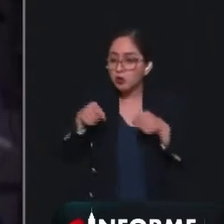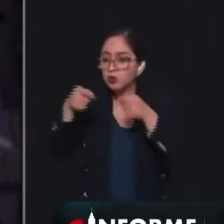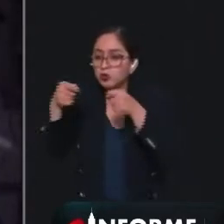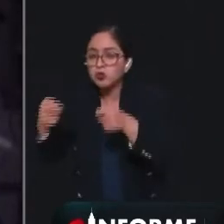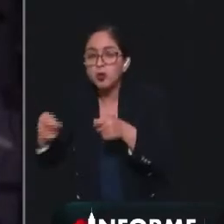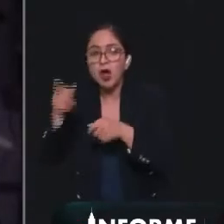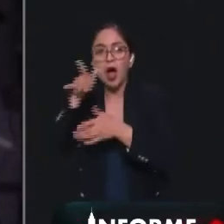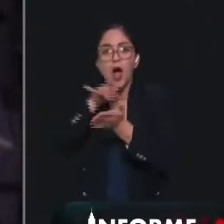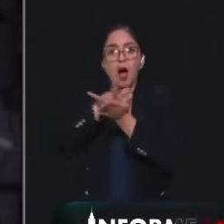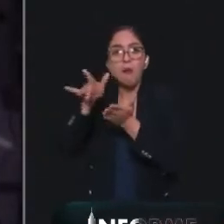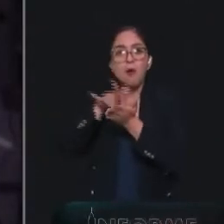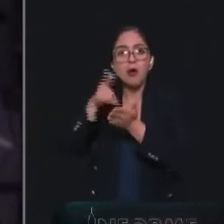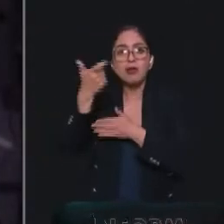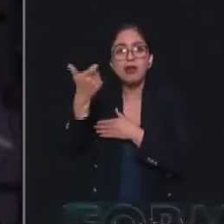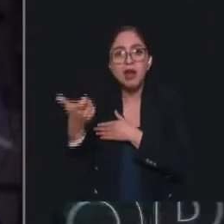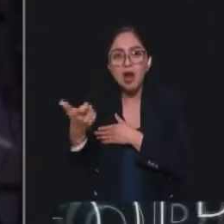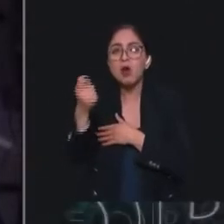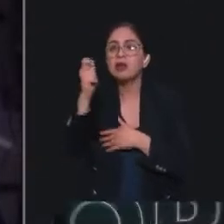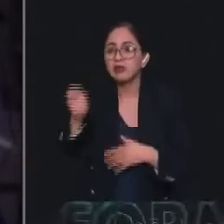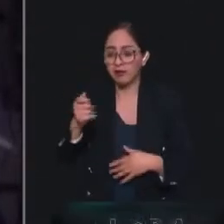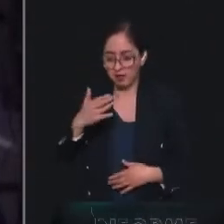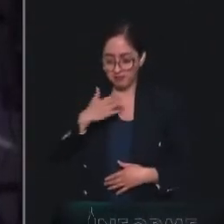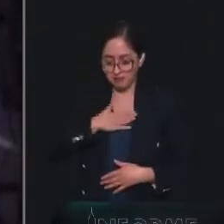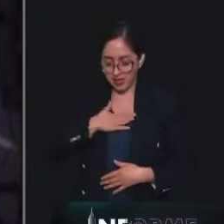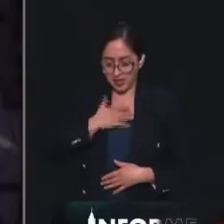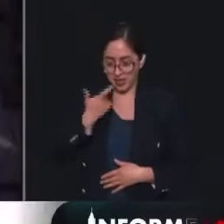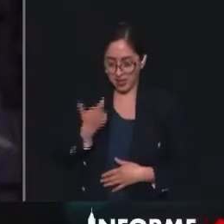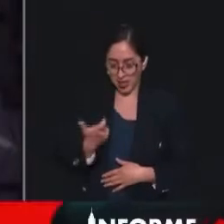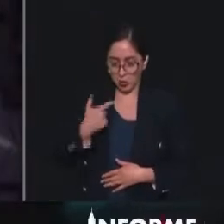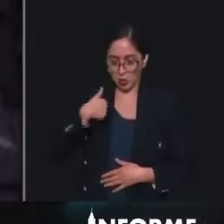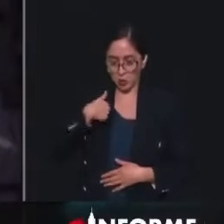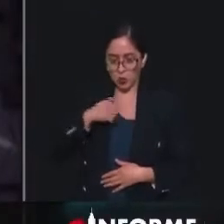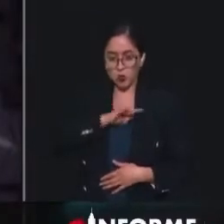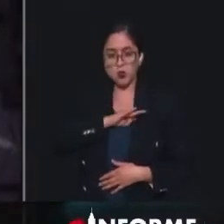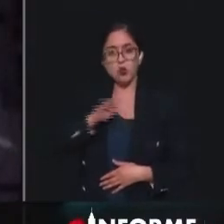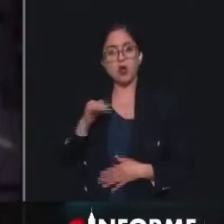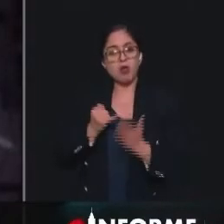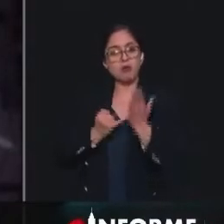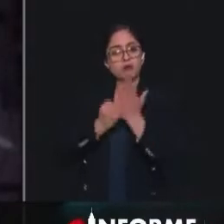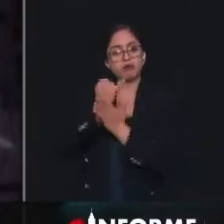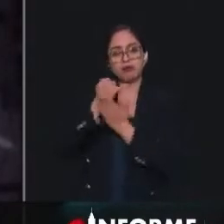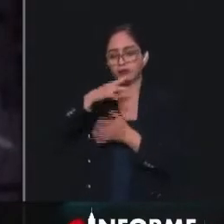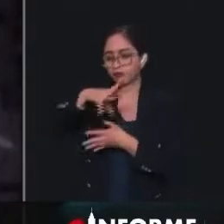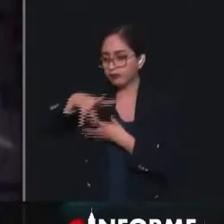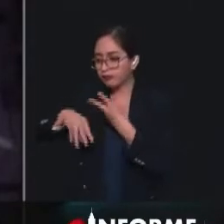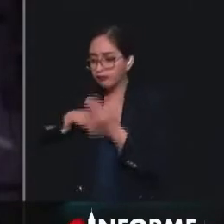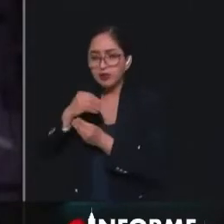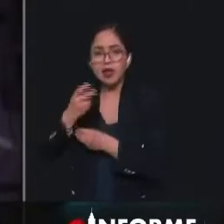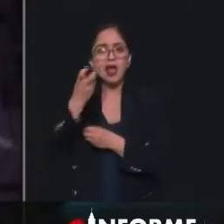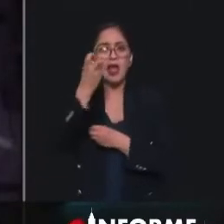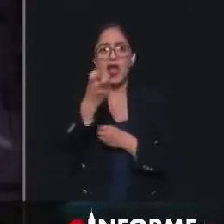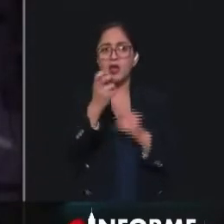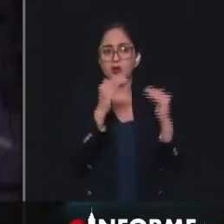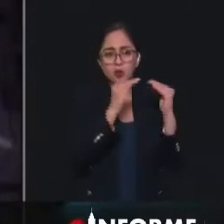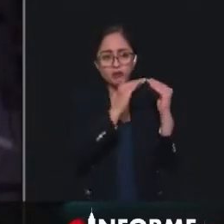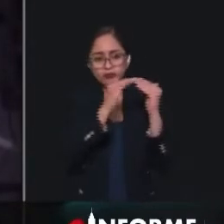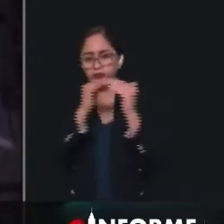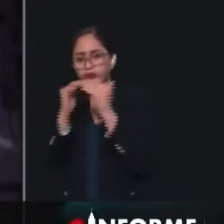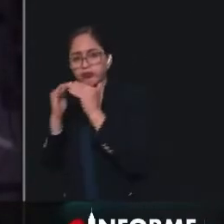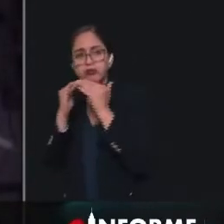da soberanía. Y esto ocurre en las ciudades, ocurre en el campo, ocurre en todas partes.